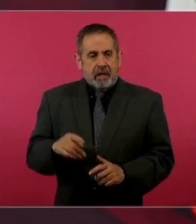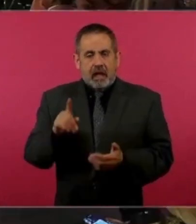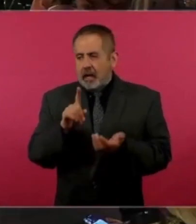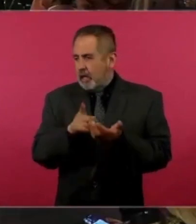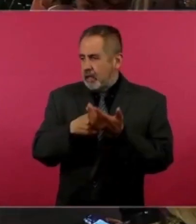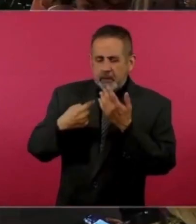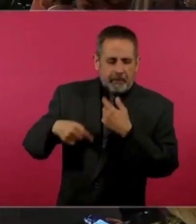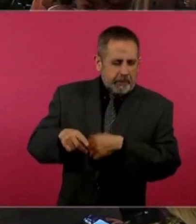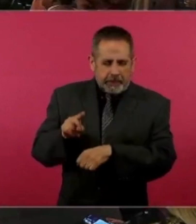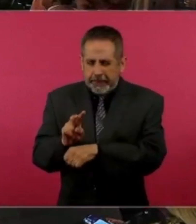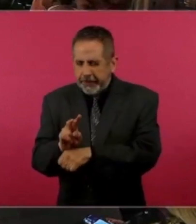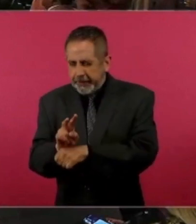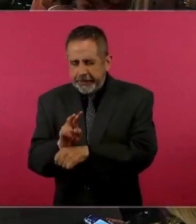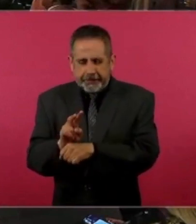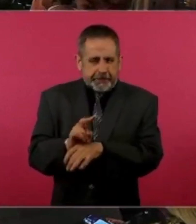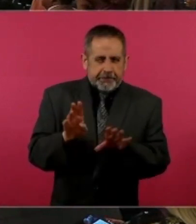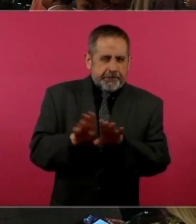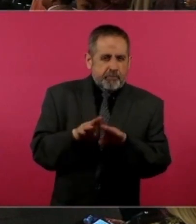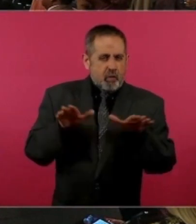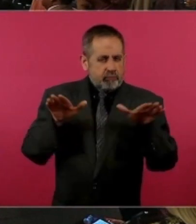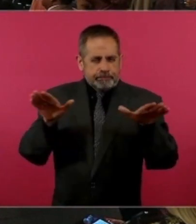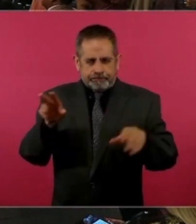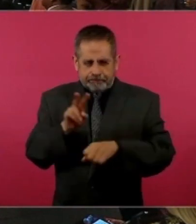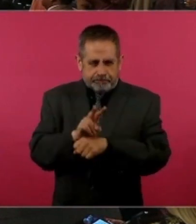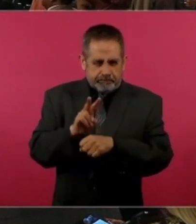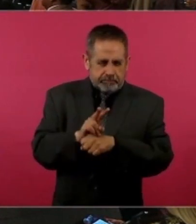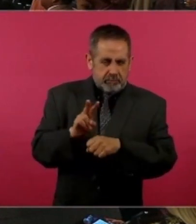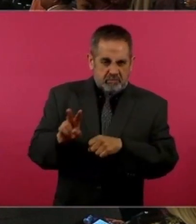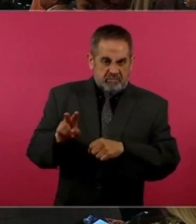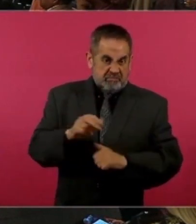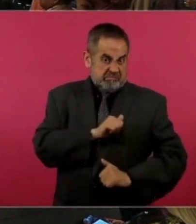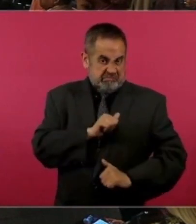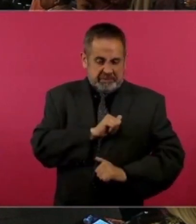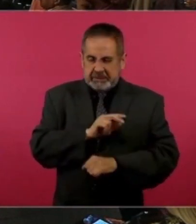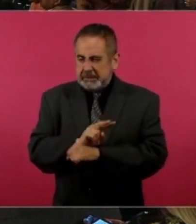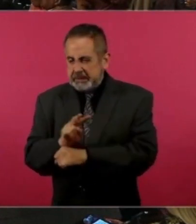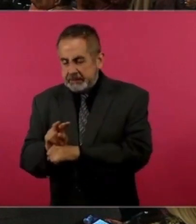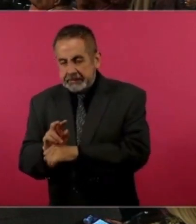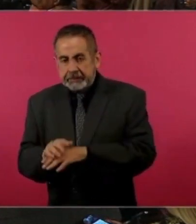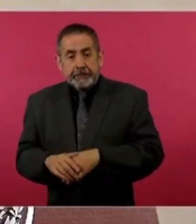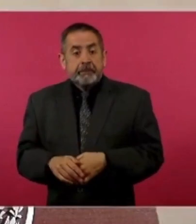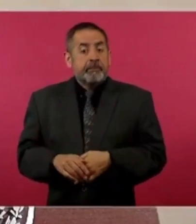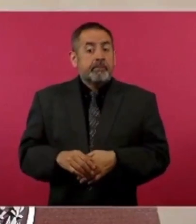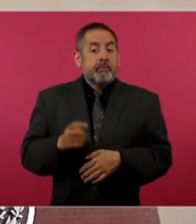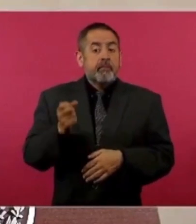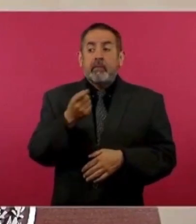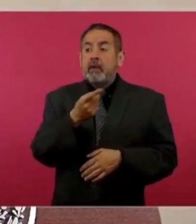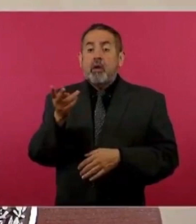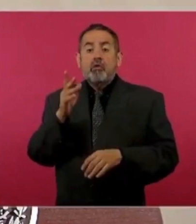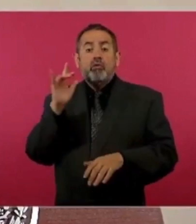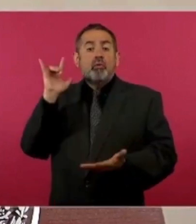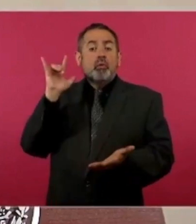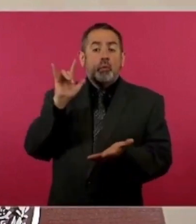vigilancia por parte de la Fuerza Aérea y tienen que aterrizar